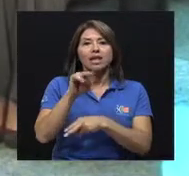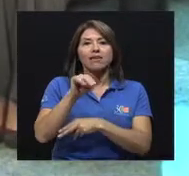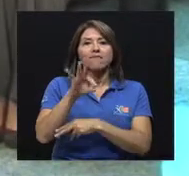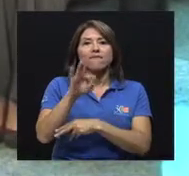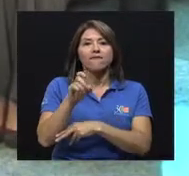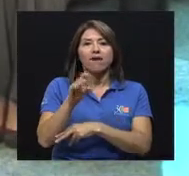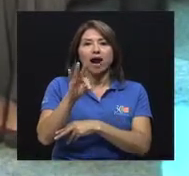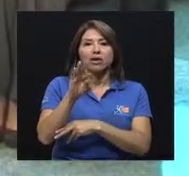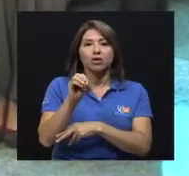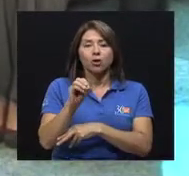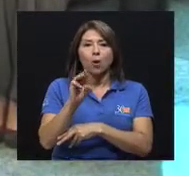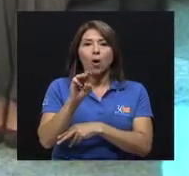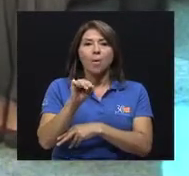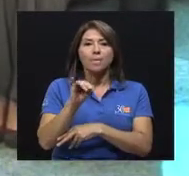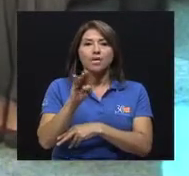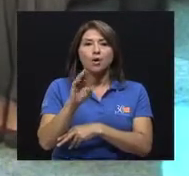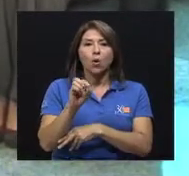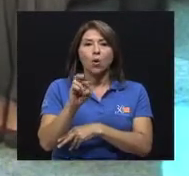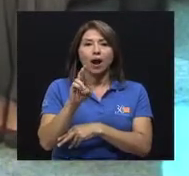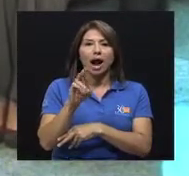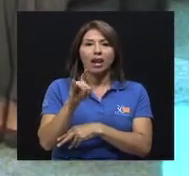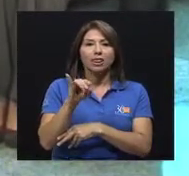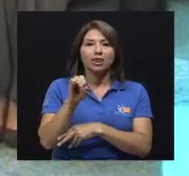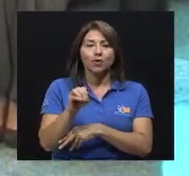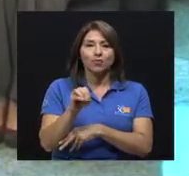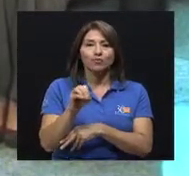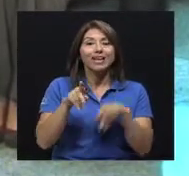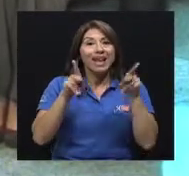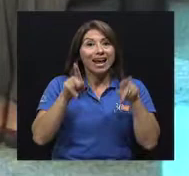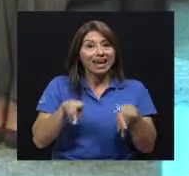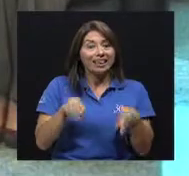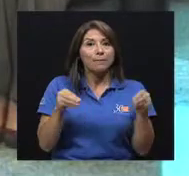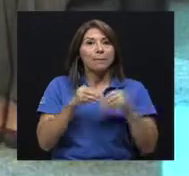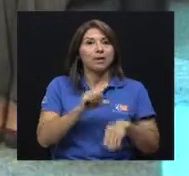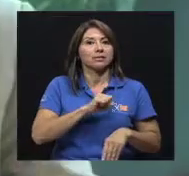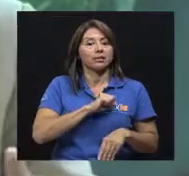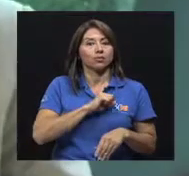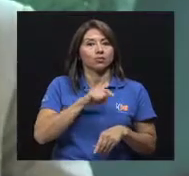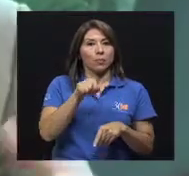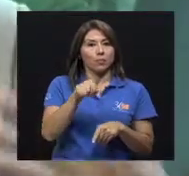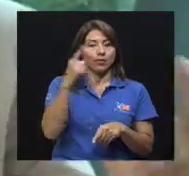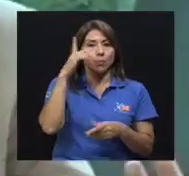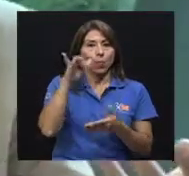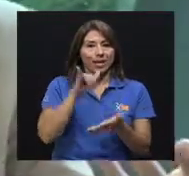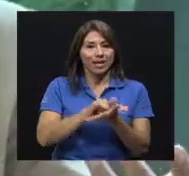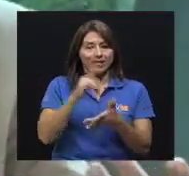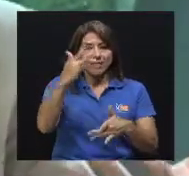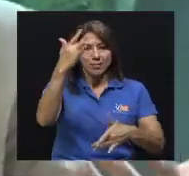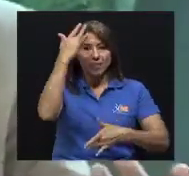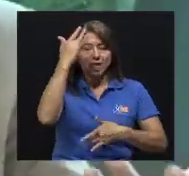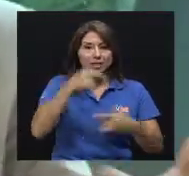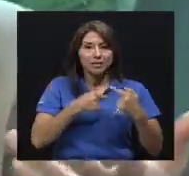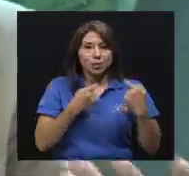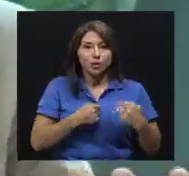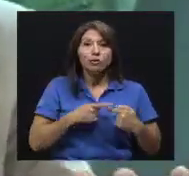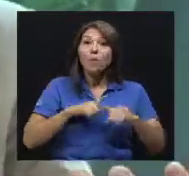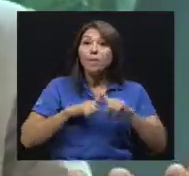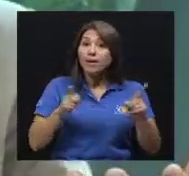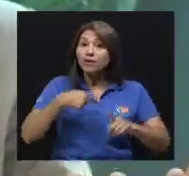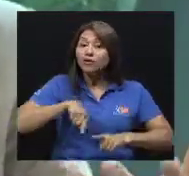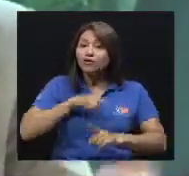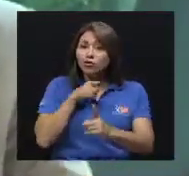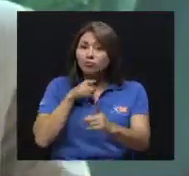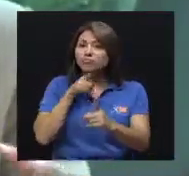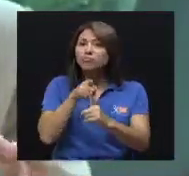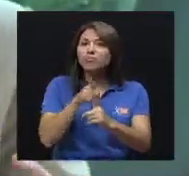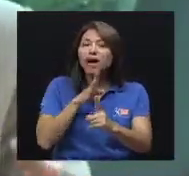que es como lo que más asusta a la gente, digamos, de las enfermedades del corazón. Pero como estamos hablando de poblaciones adultas